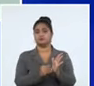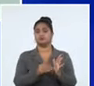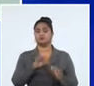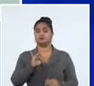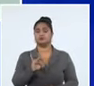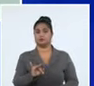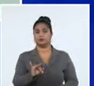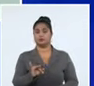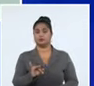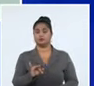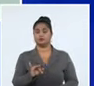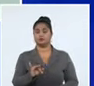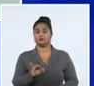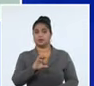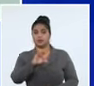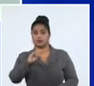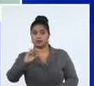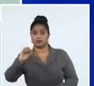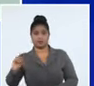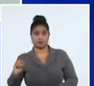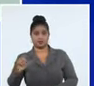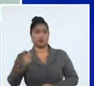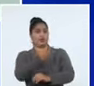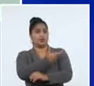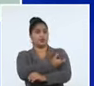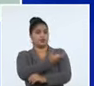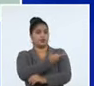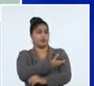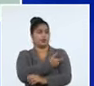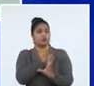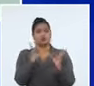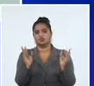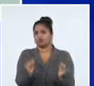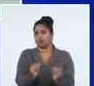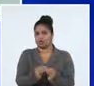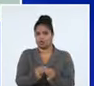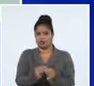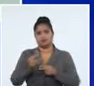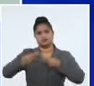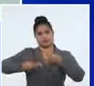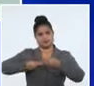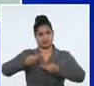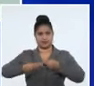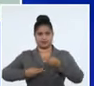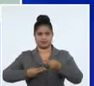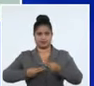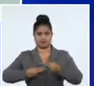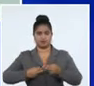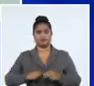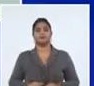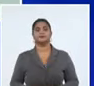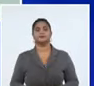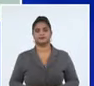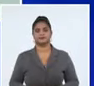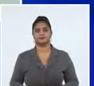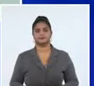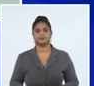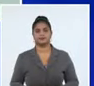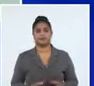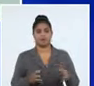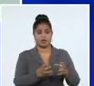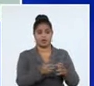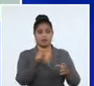25.175.700 dosis de candidatos vacunales y de vacunas administradas. Pero hay que decir que de estos